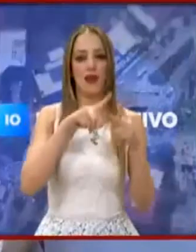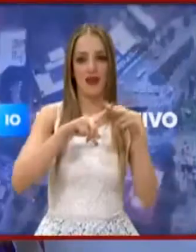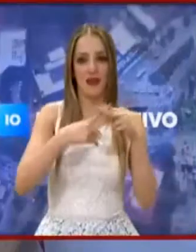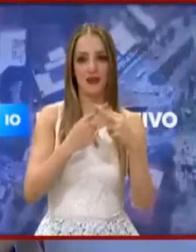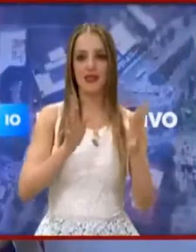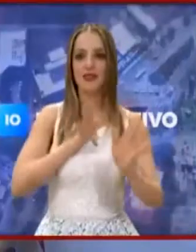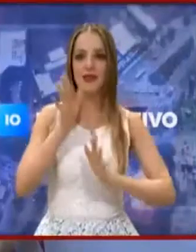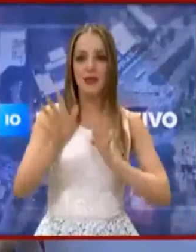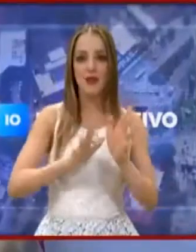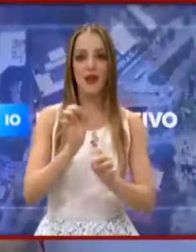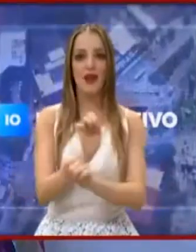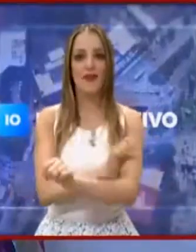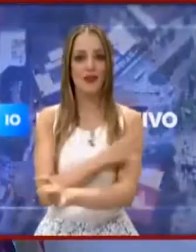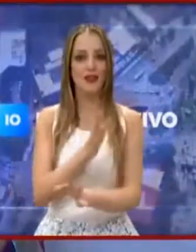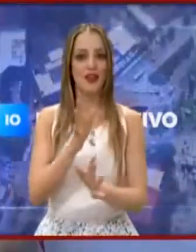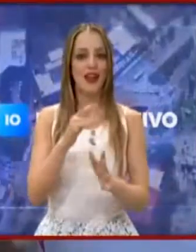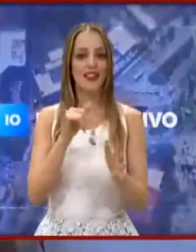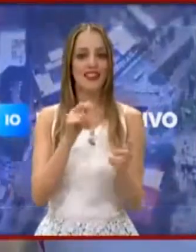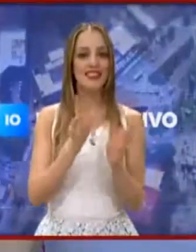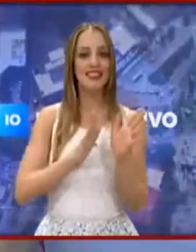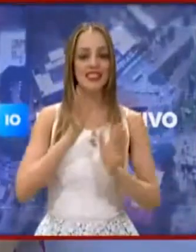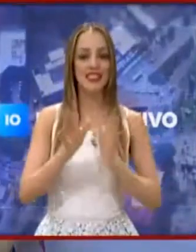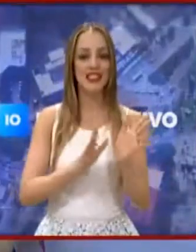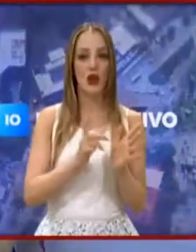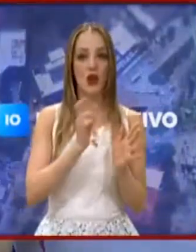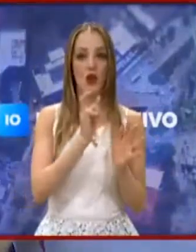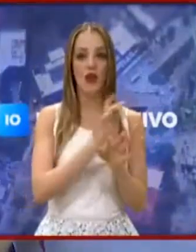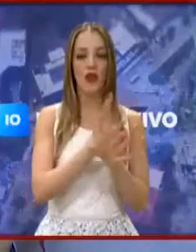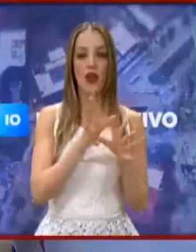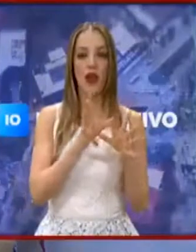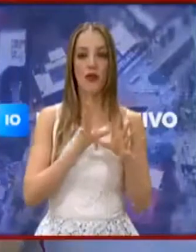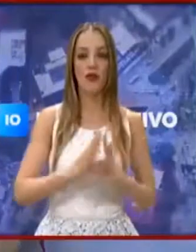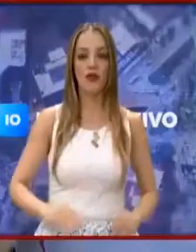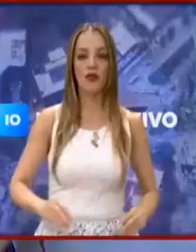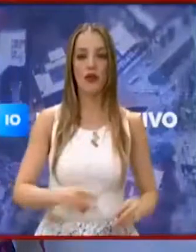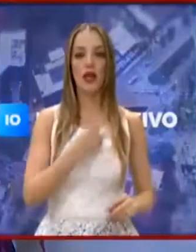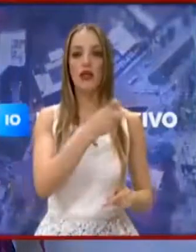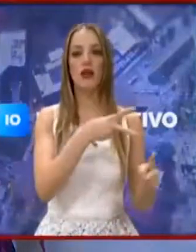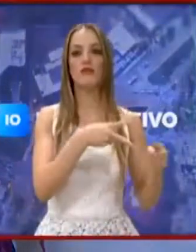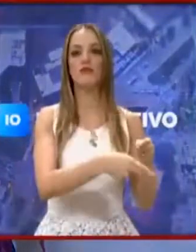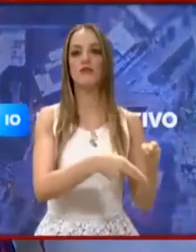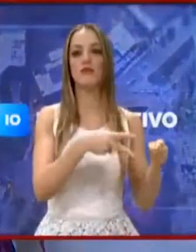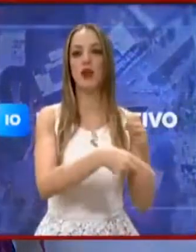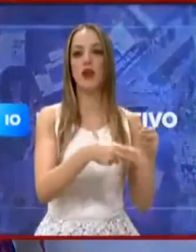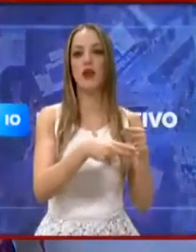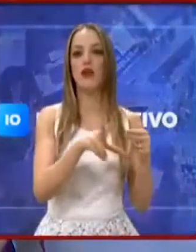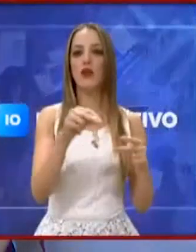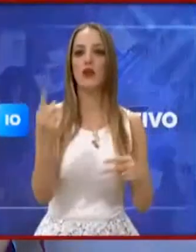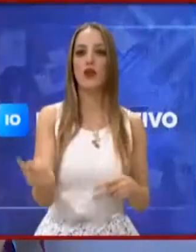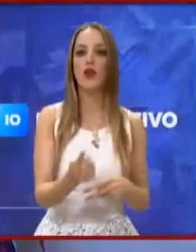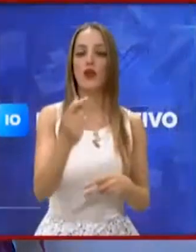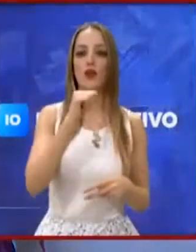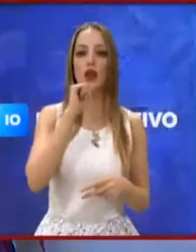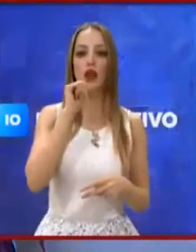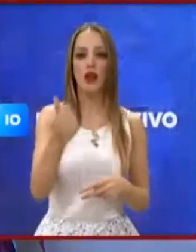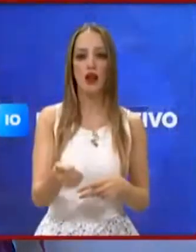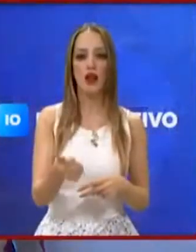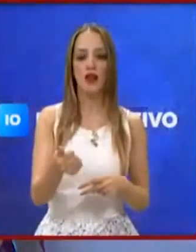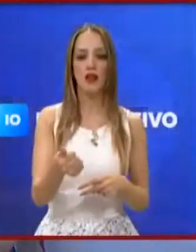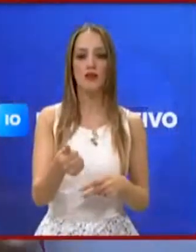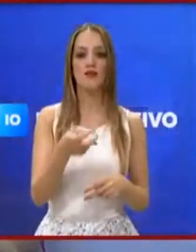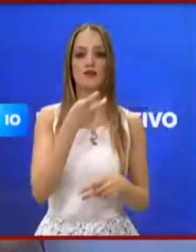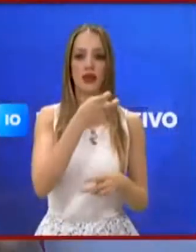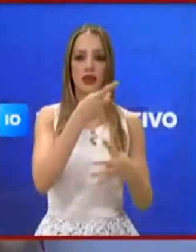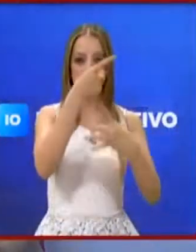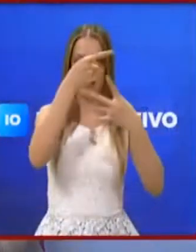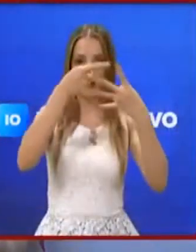de sentir esta ilusión, entonces dicen, no, esto no es lo que yo buscaba, y ya se dan cuenta de la realidad. Y entonces